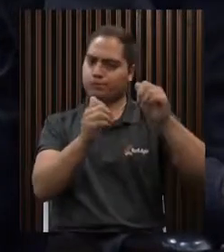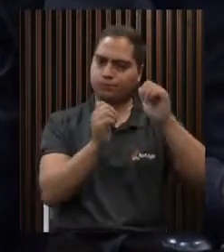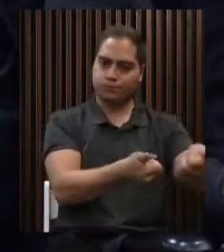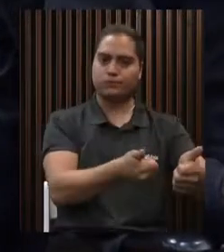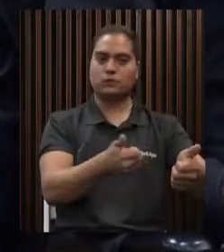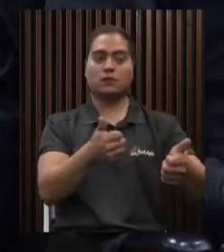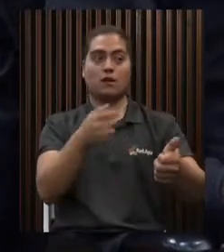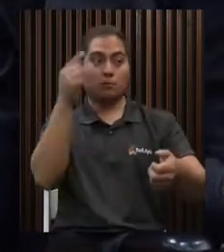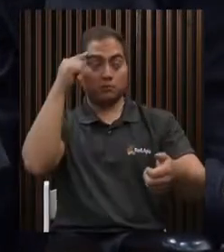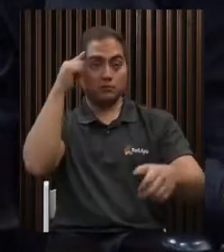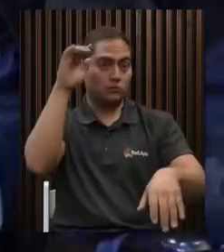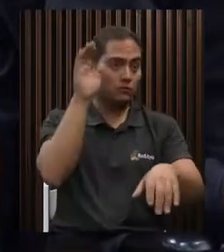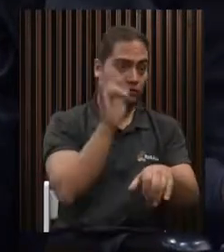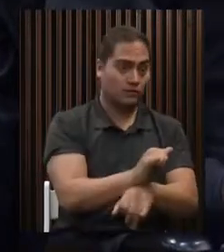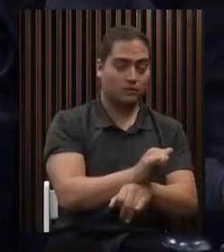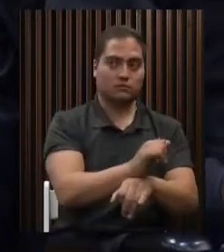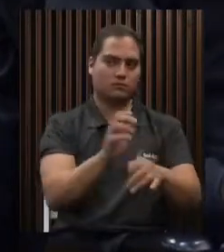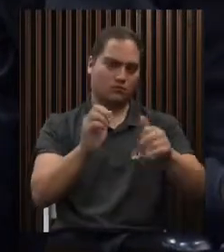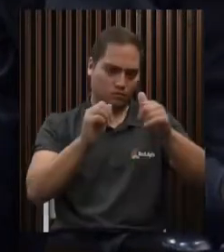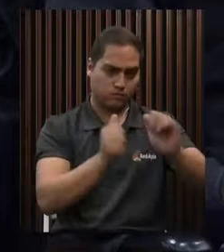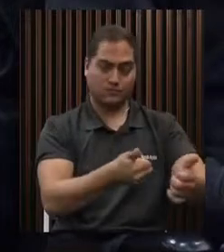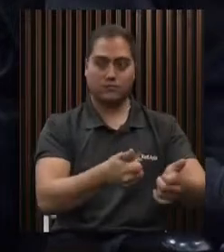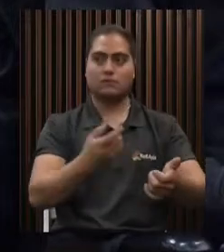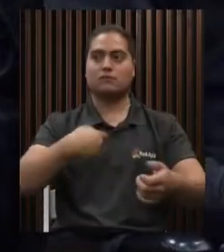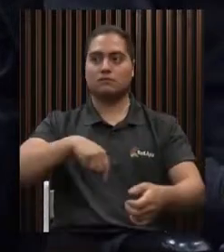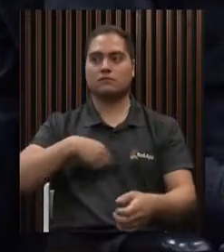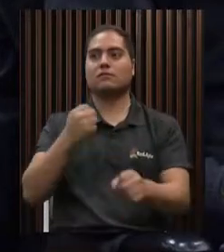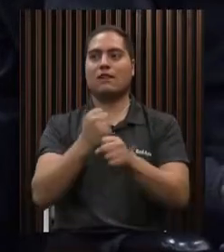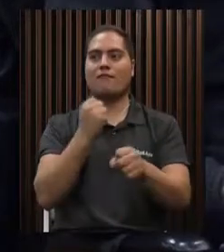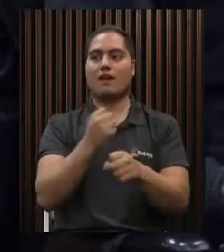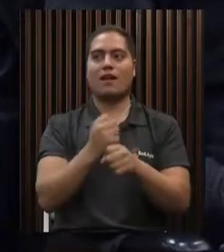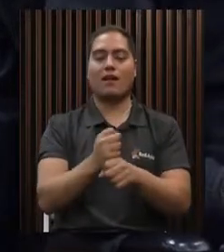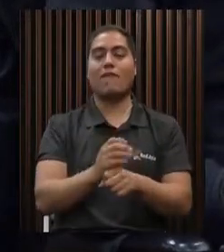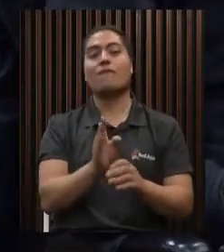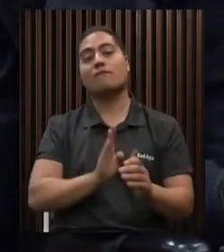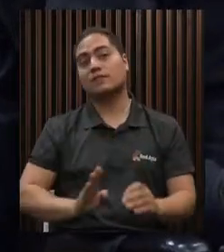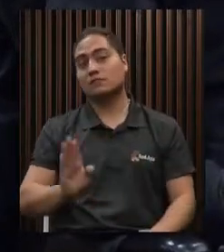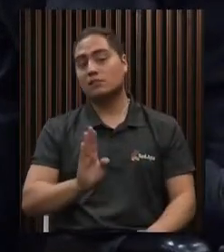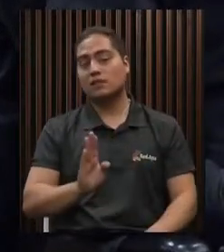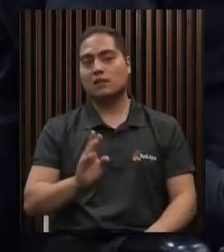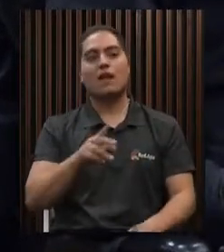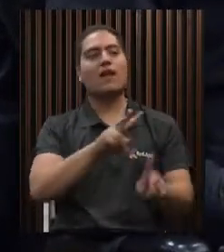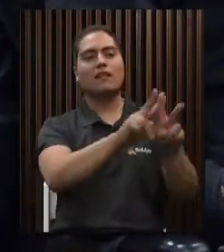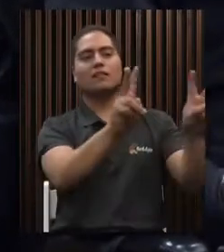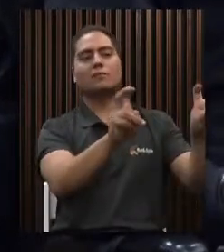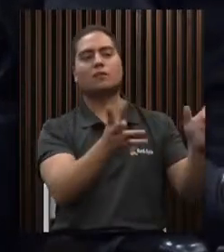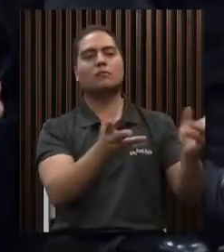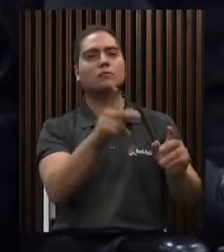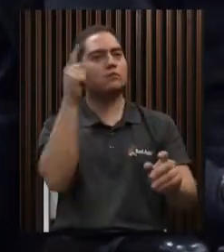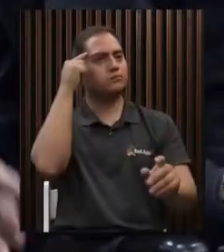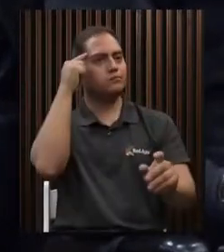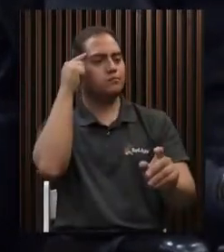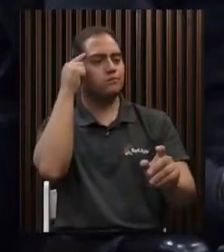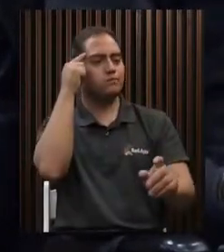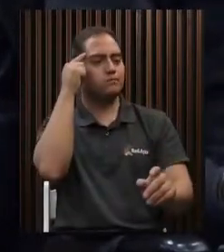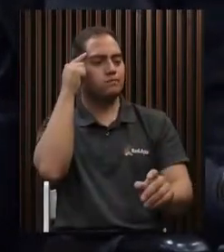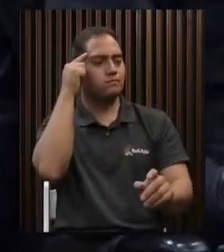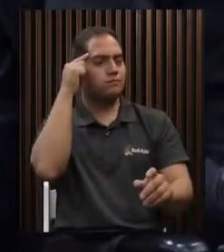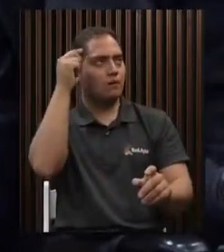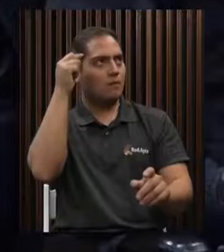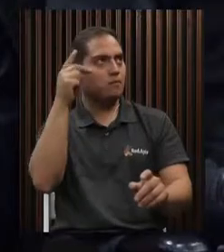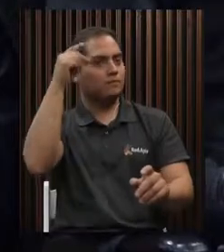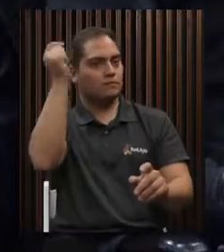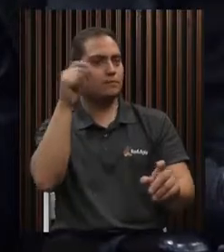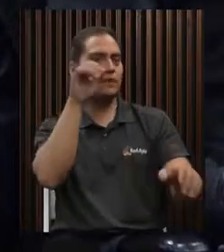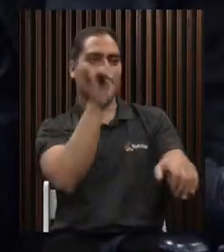para trabajar básicamente el tema del prejuicio, que es un tema como muy arraigado y es el que nos pone la barrera para seguir